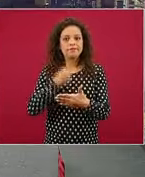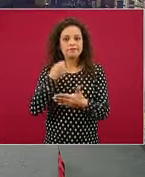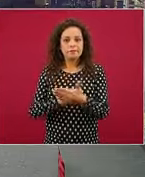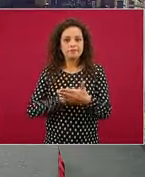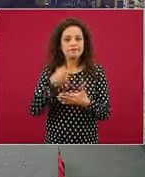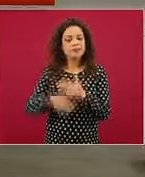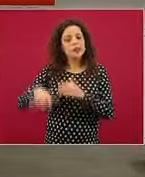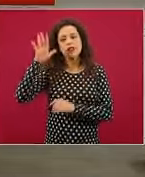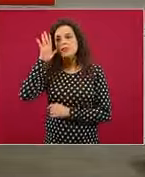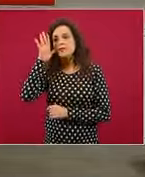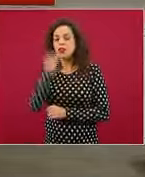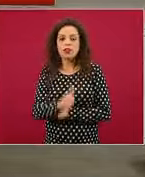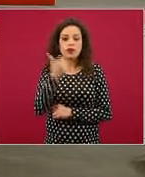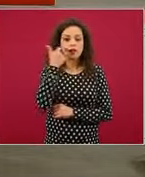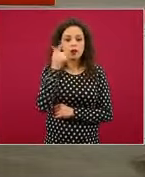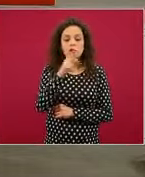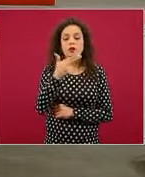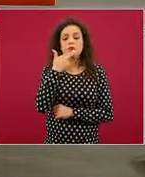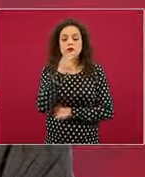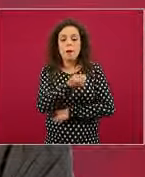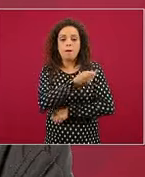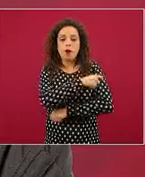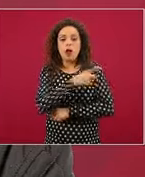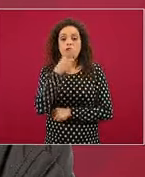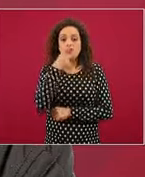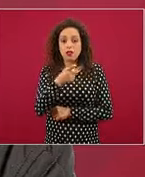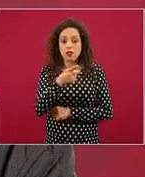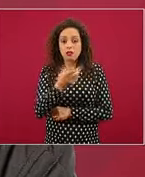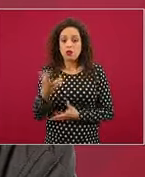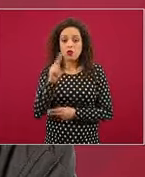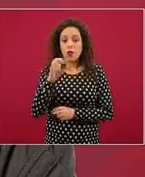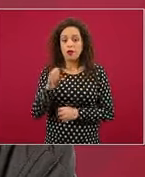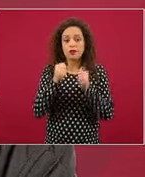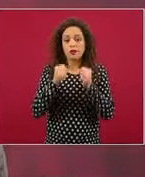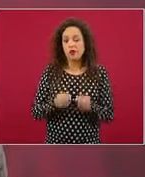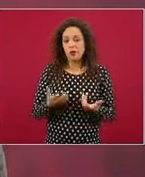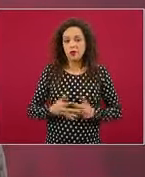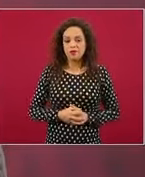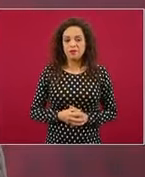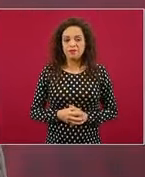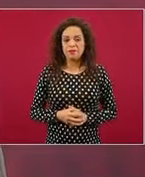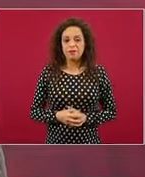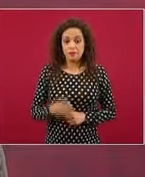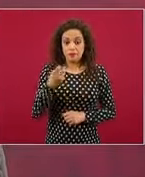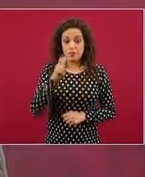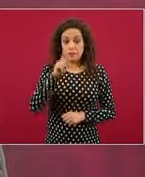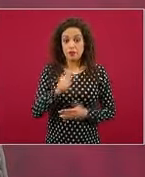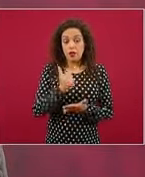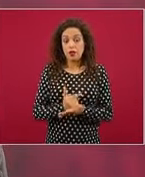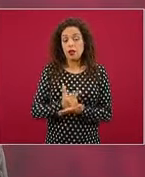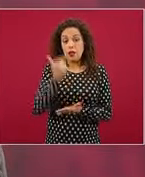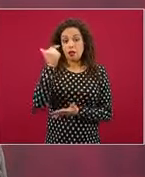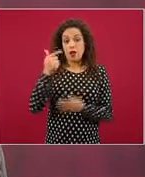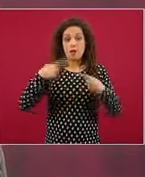resistirse a la idea de que las vacunas son en general seguras. Esto ha tenido consecuencias graves en la salud